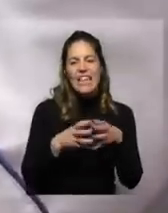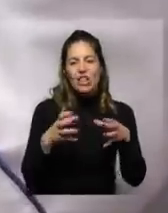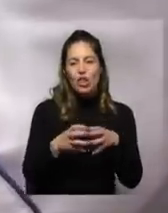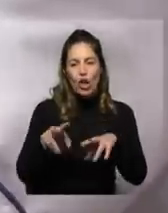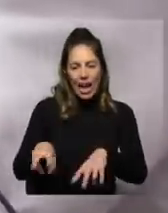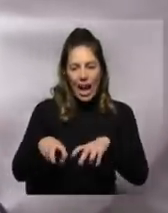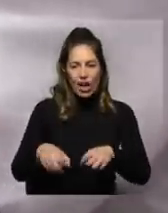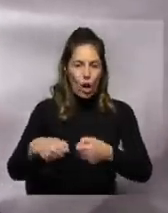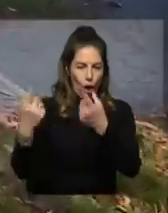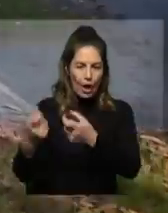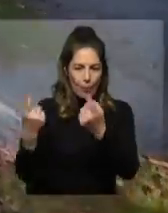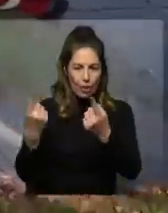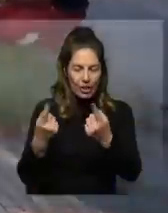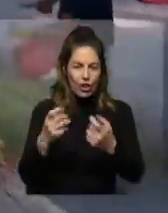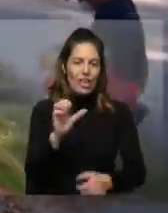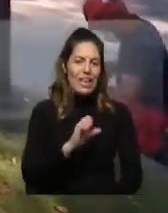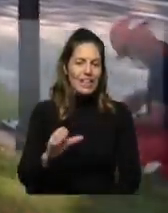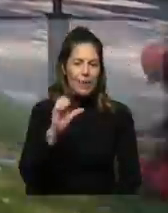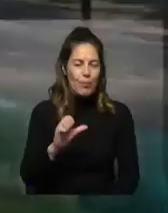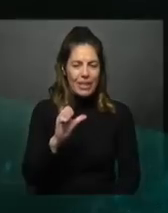y a las transnacionales